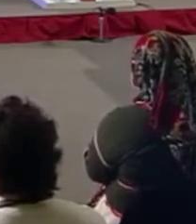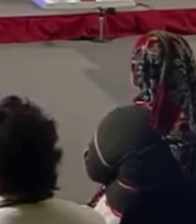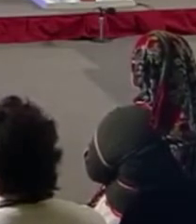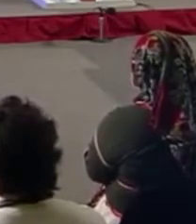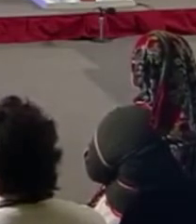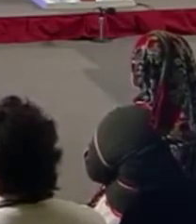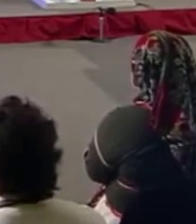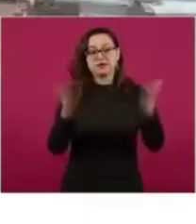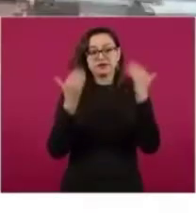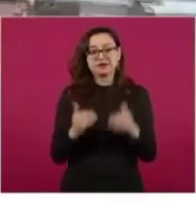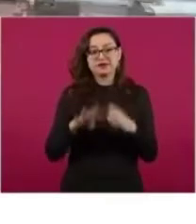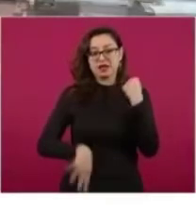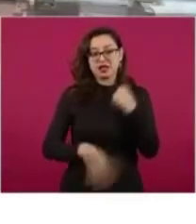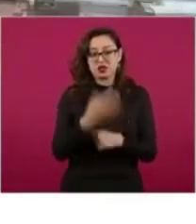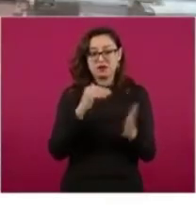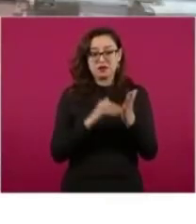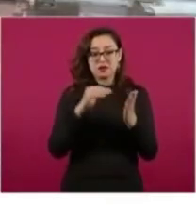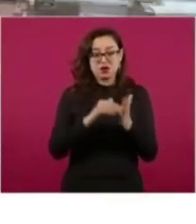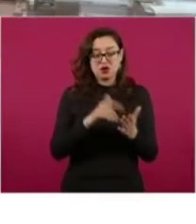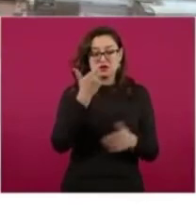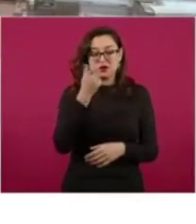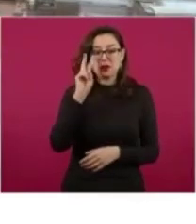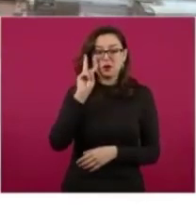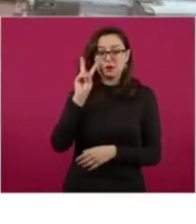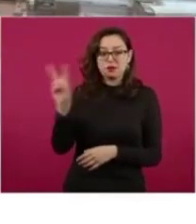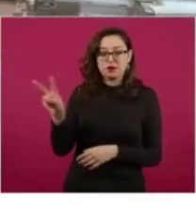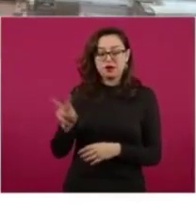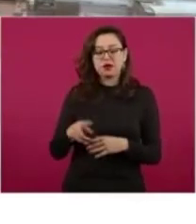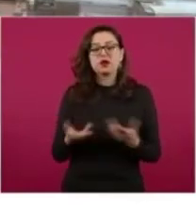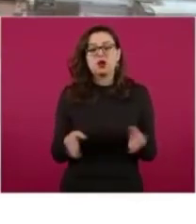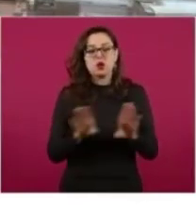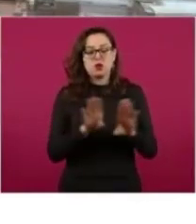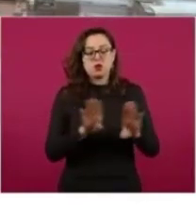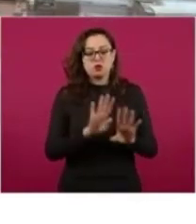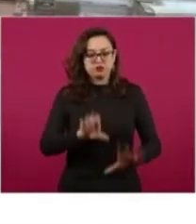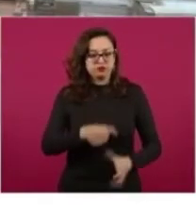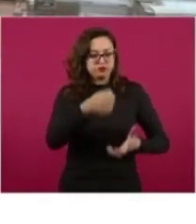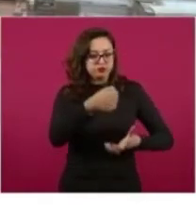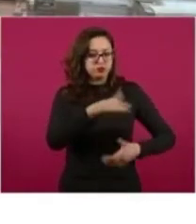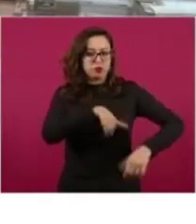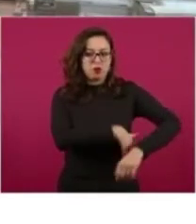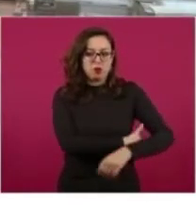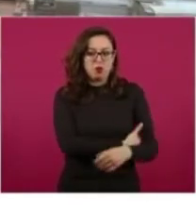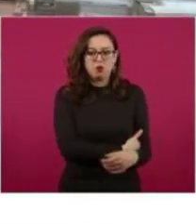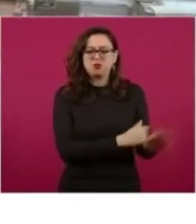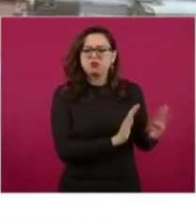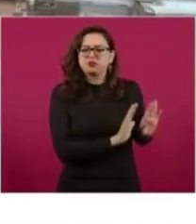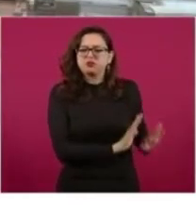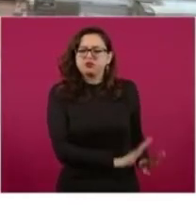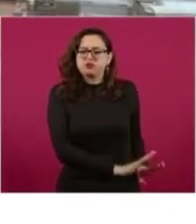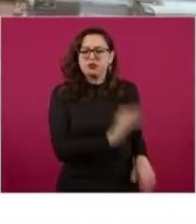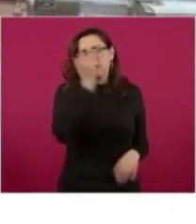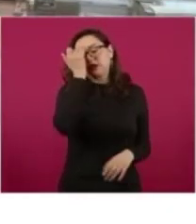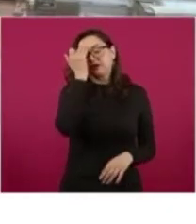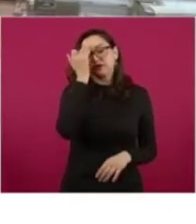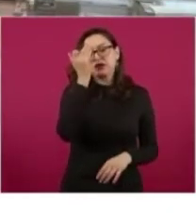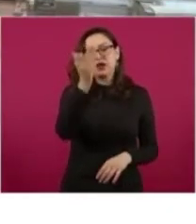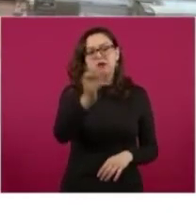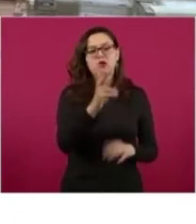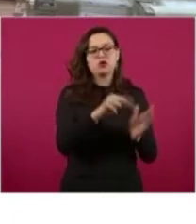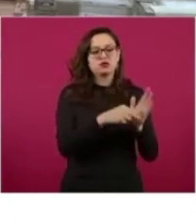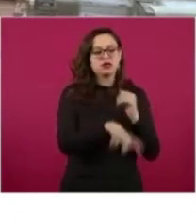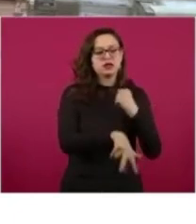que habían sido guardados en estos fideicomisos como pasivos de recursos del presupuesto de egresos de la Federación de